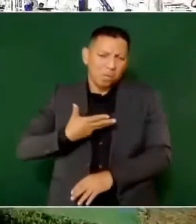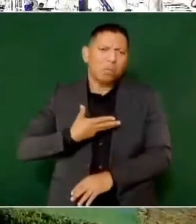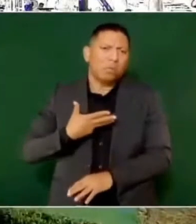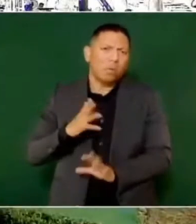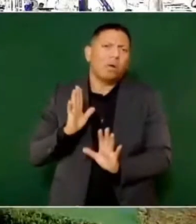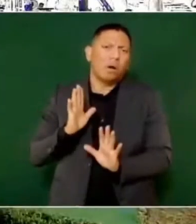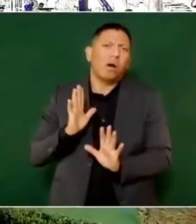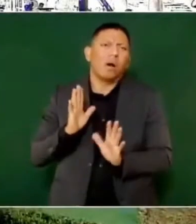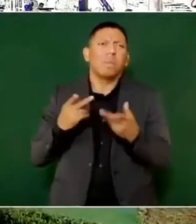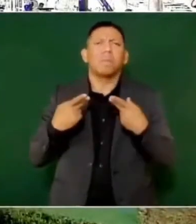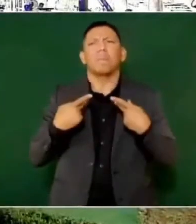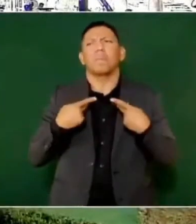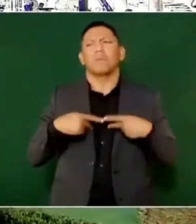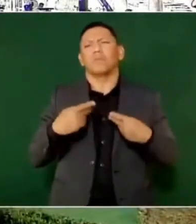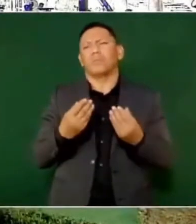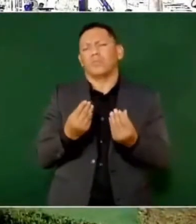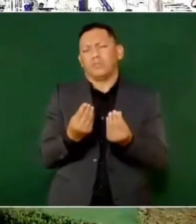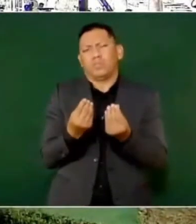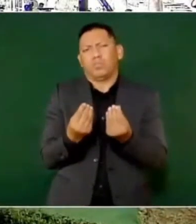mucha gente